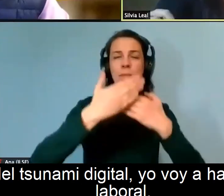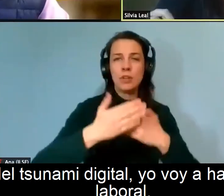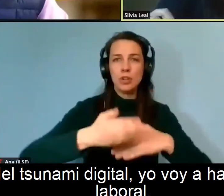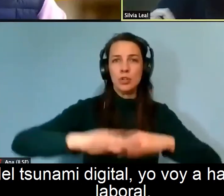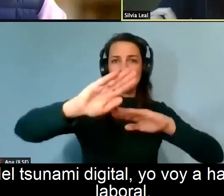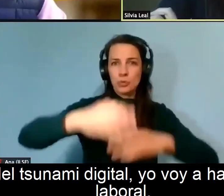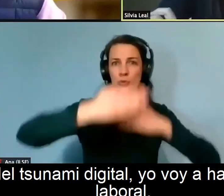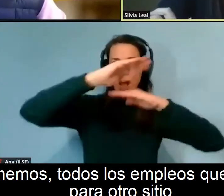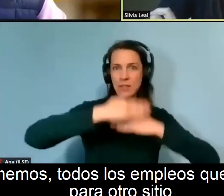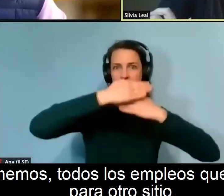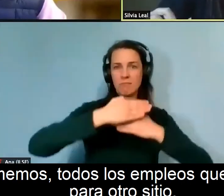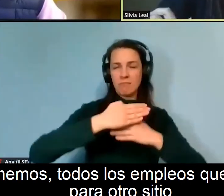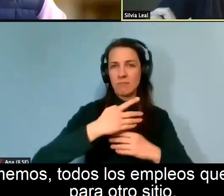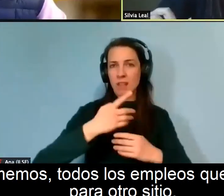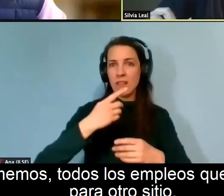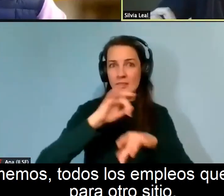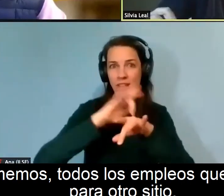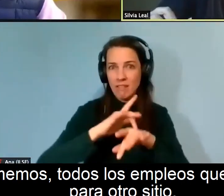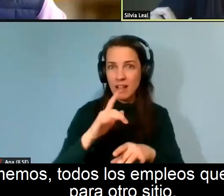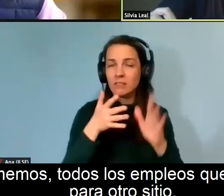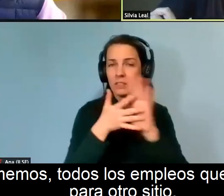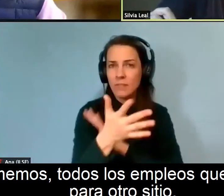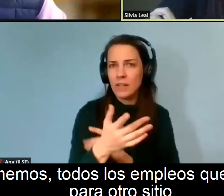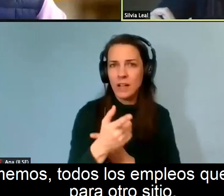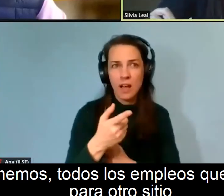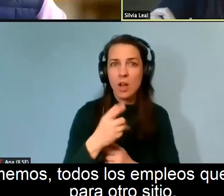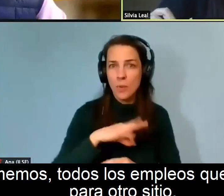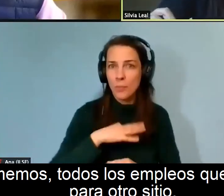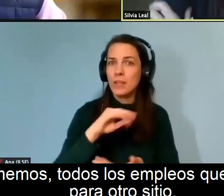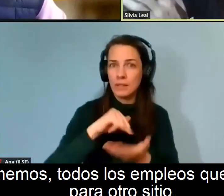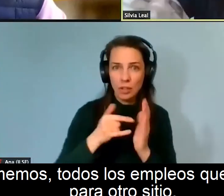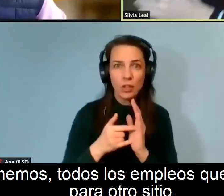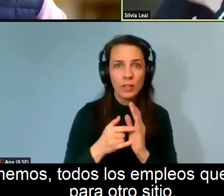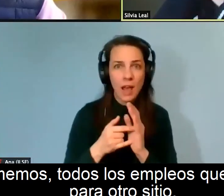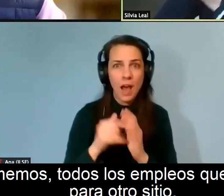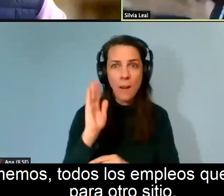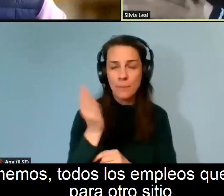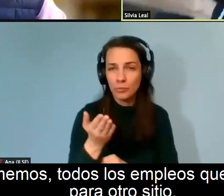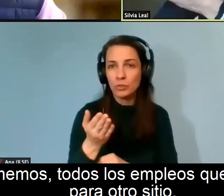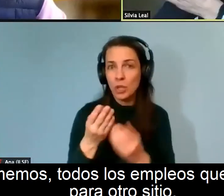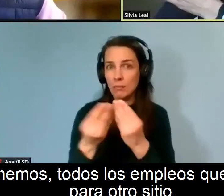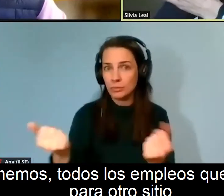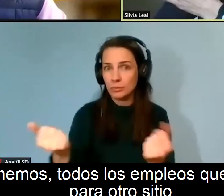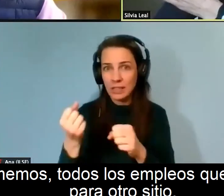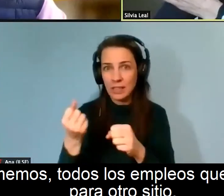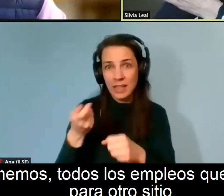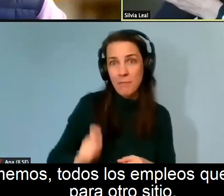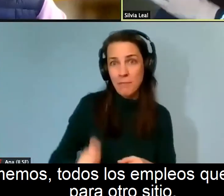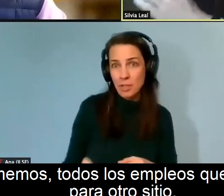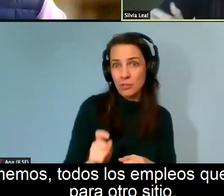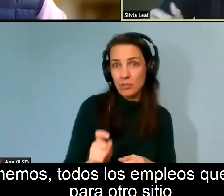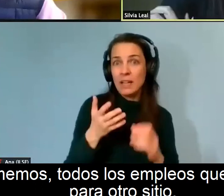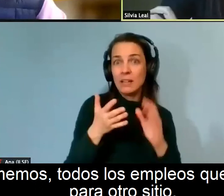hablar del tsunami laboral, y es que va a acabar con muchos empleos y como no nos formemos, todos los que se generen se van a ir para otro